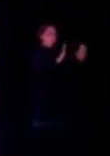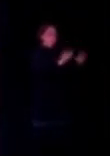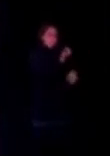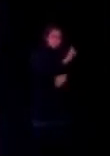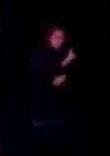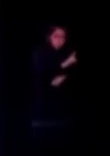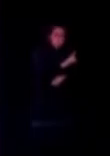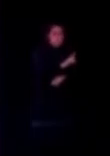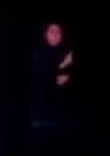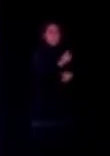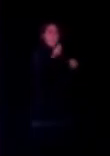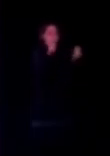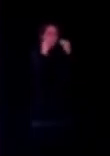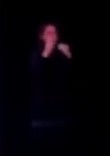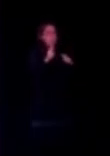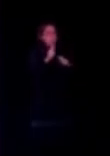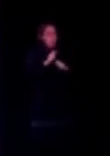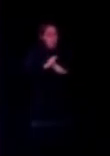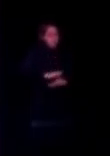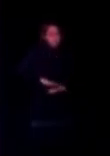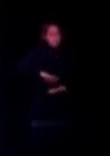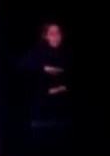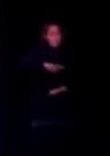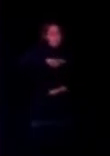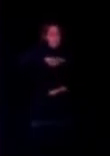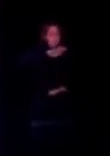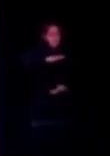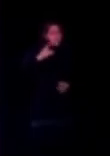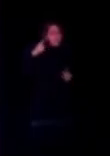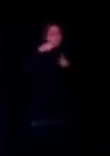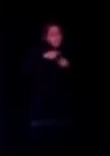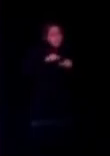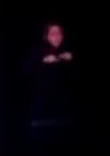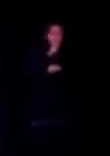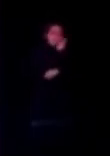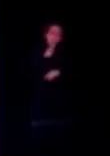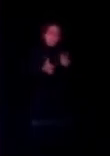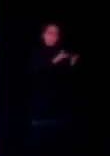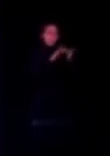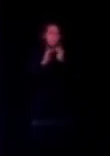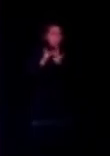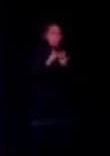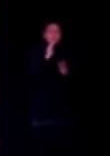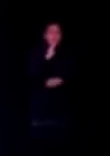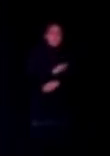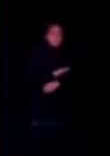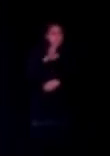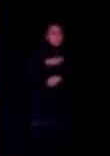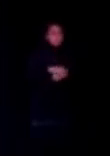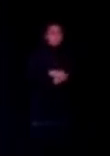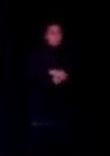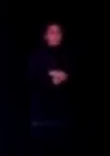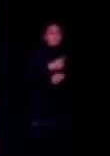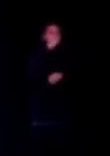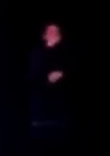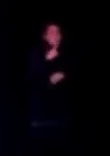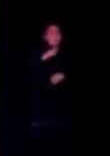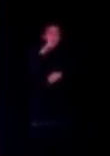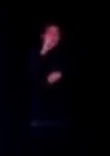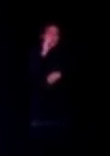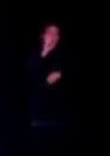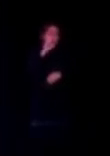en la excelencia moral, en la excelencia humana y en la excelencia técnica también. Me gustaba esta imagen de Rosa Parks, probablemente muchas de vosotras y